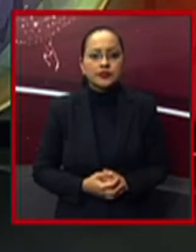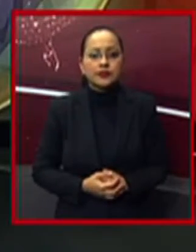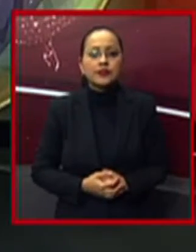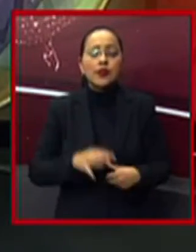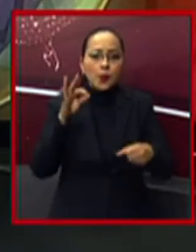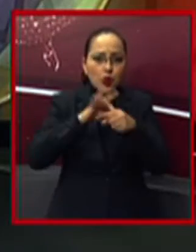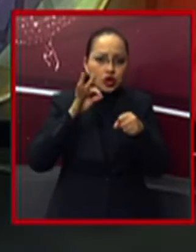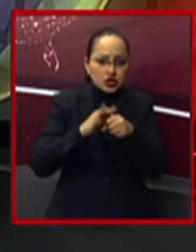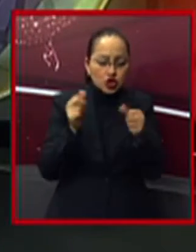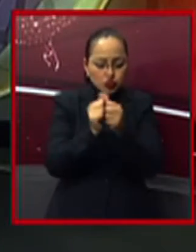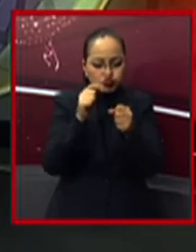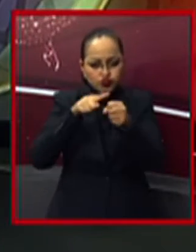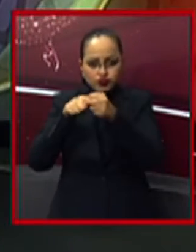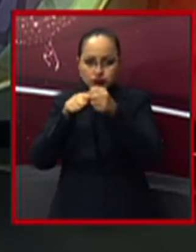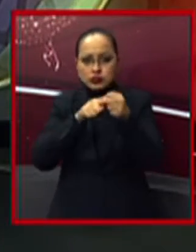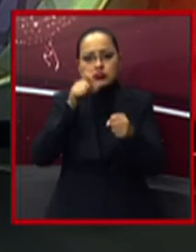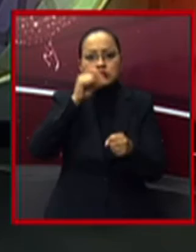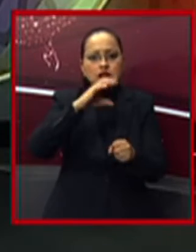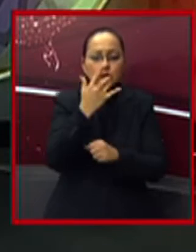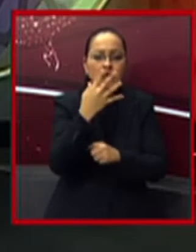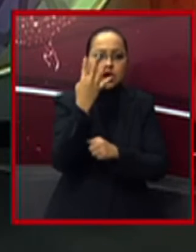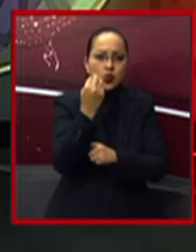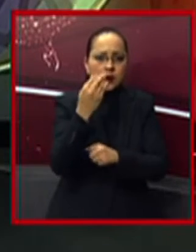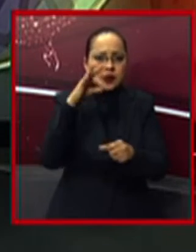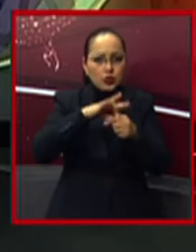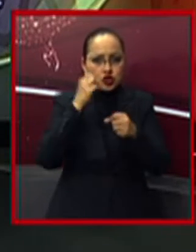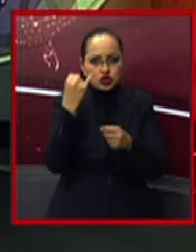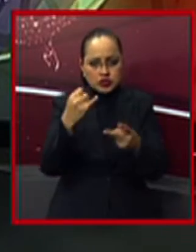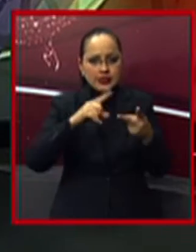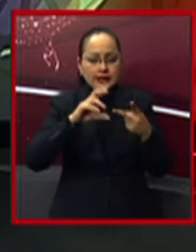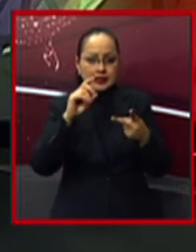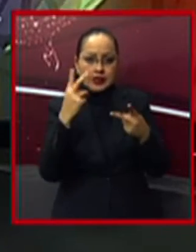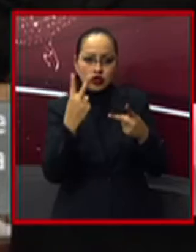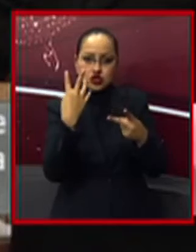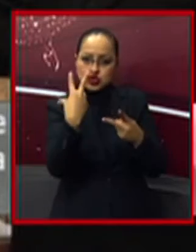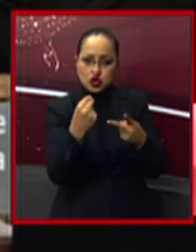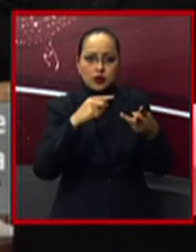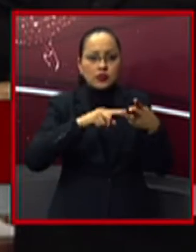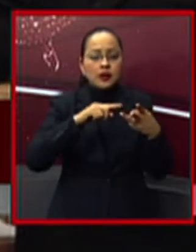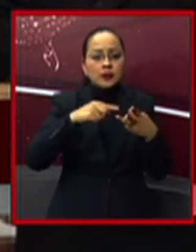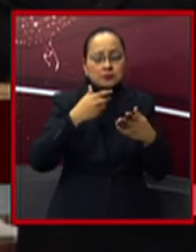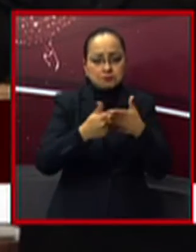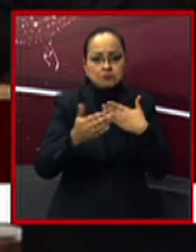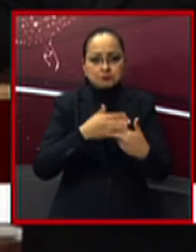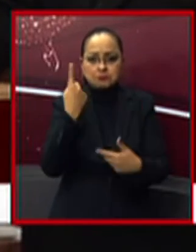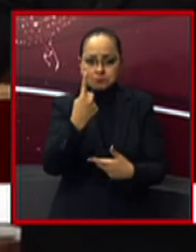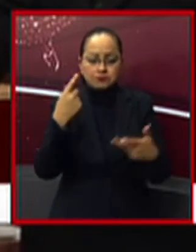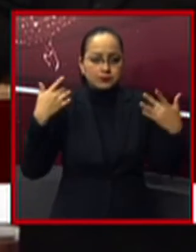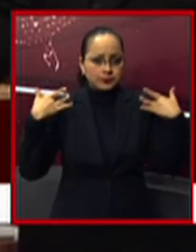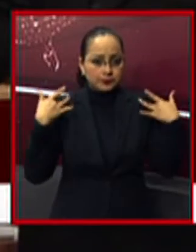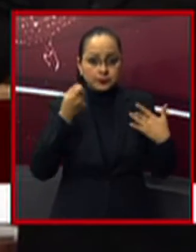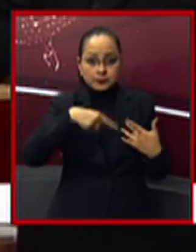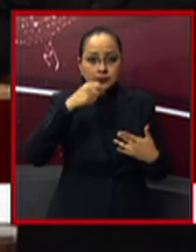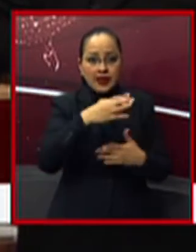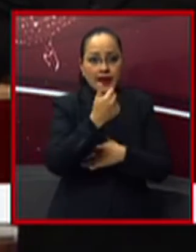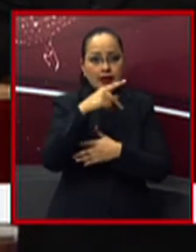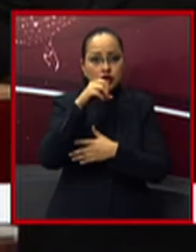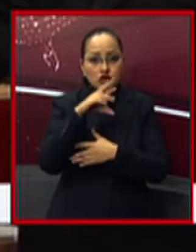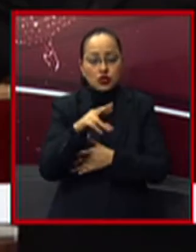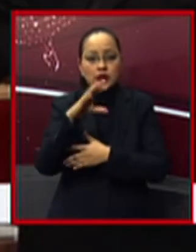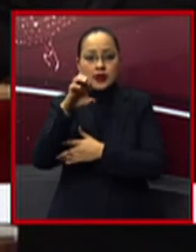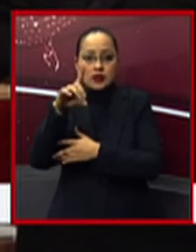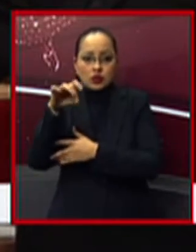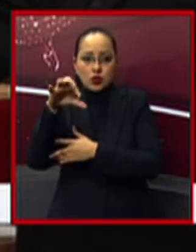En votación nominal se aprobó con 59 votos a favor, 32 en contra y una abstención el acuerdo para ratificar a Héctor Eduardo Velasco